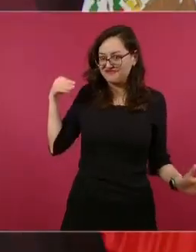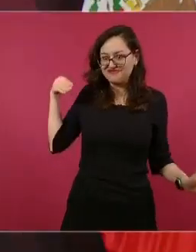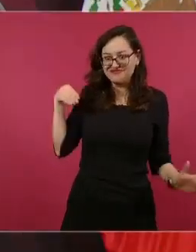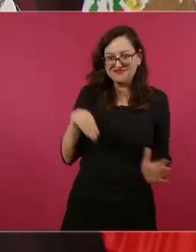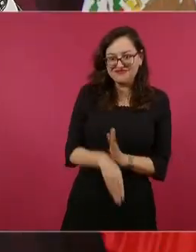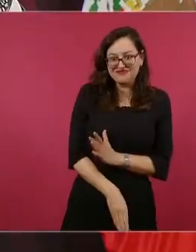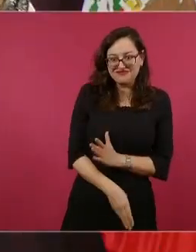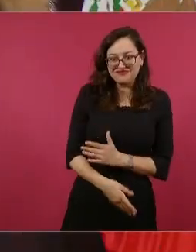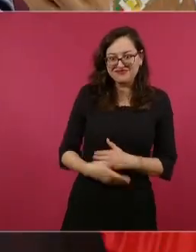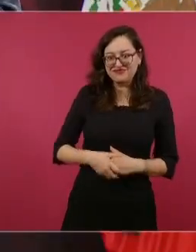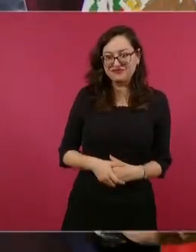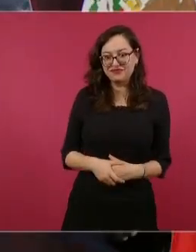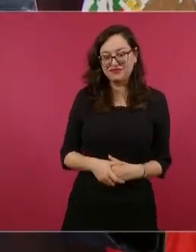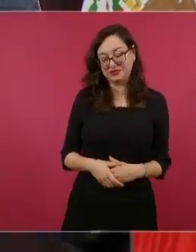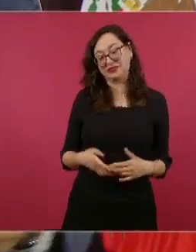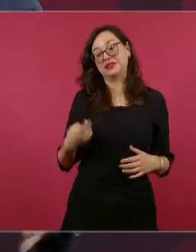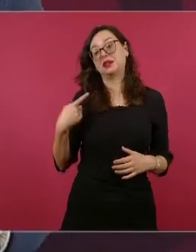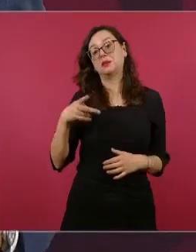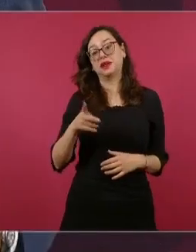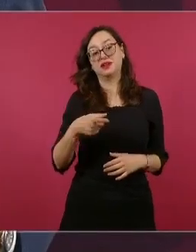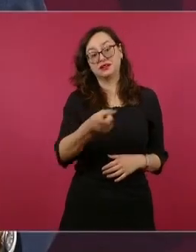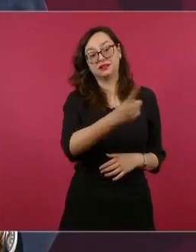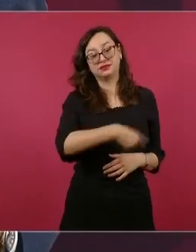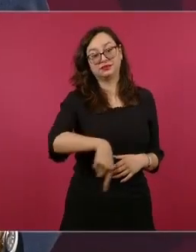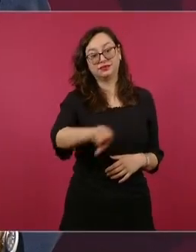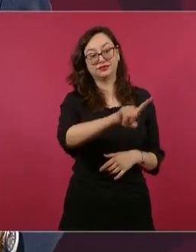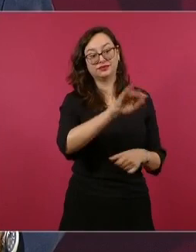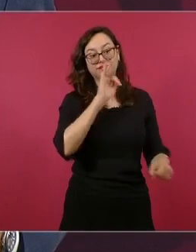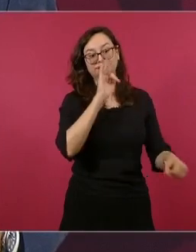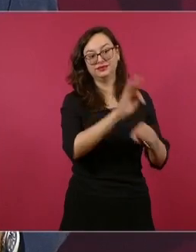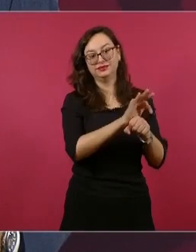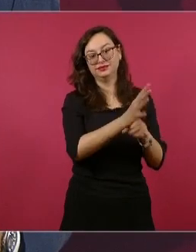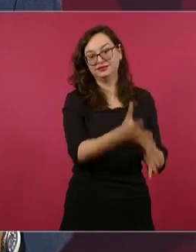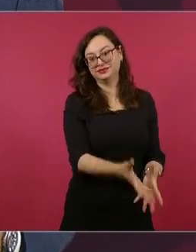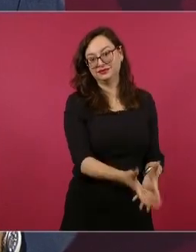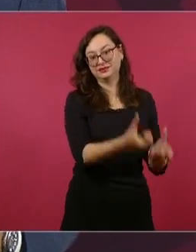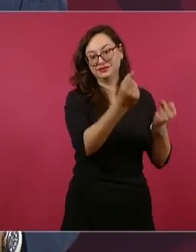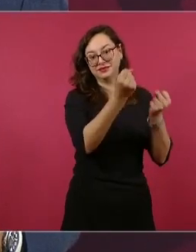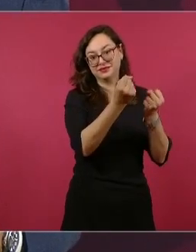Si fue el que los rescató con dinero del pueblo,